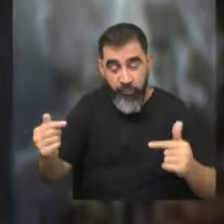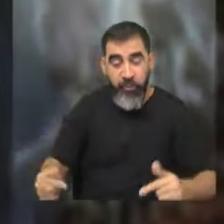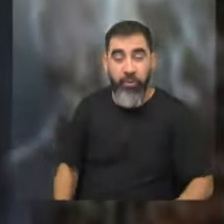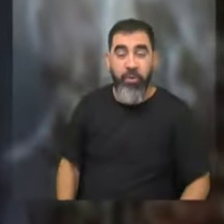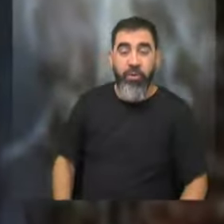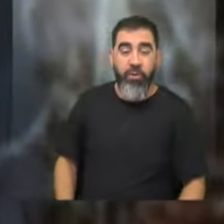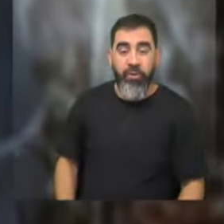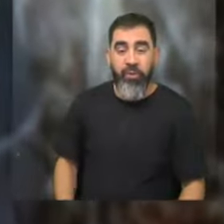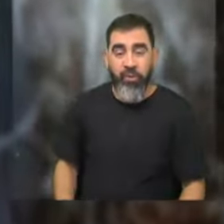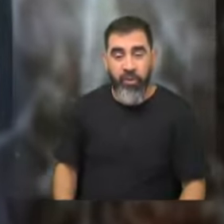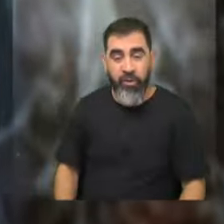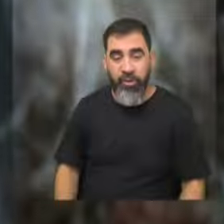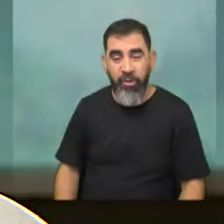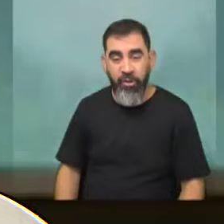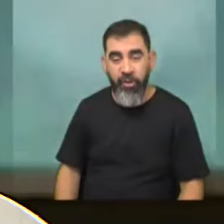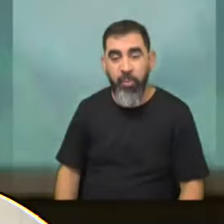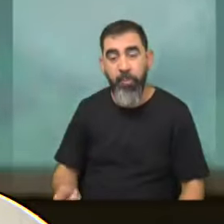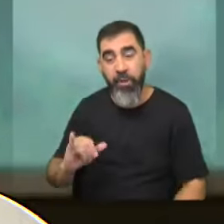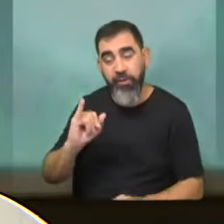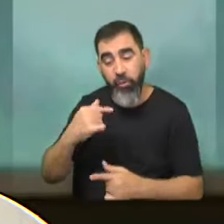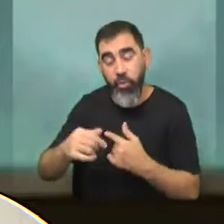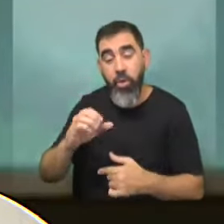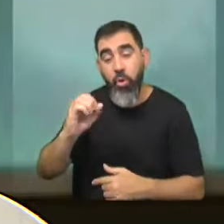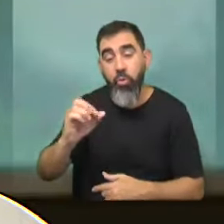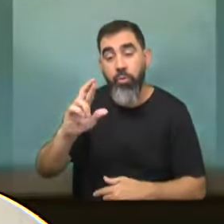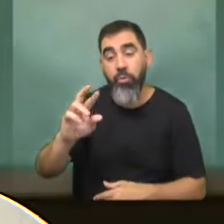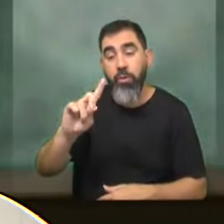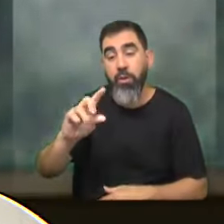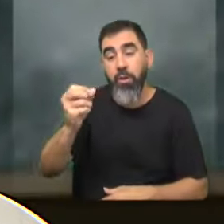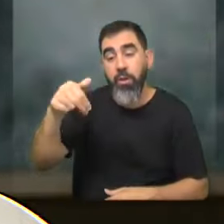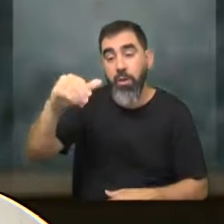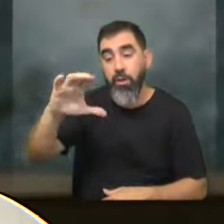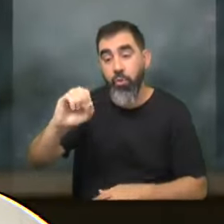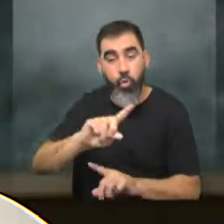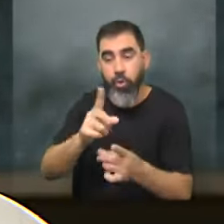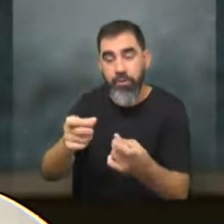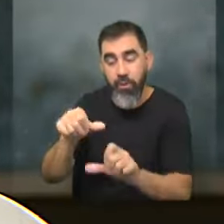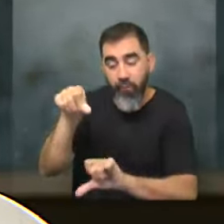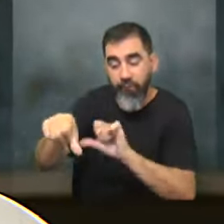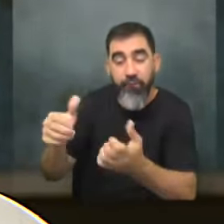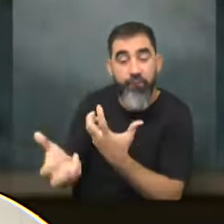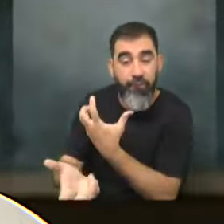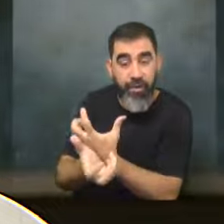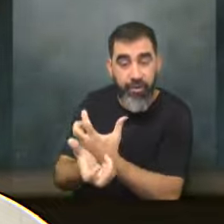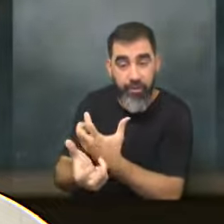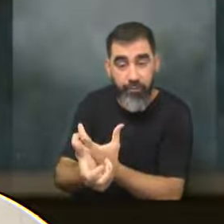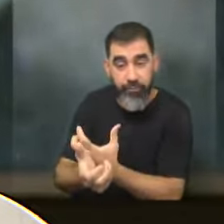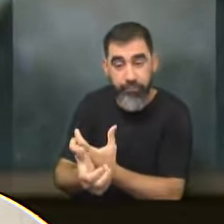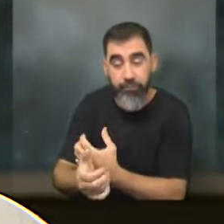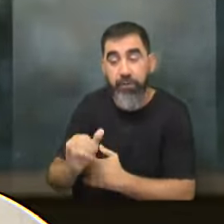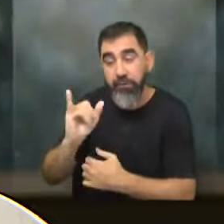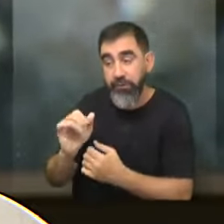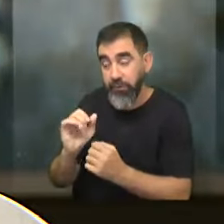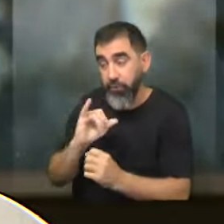producción, sin perder el estatus orgánico. Perfecto, sí, es así. Si nosotros le brindamos la información en qué estadio están